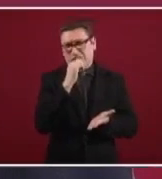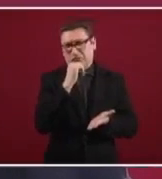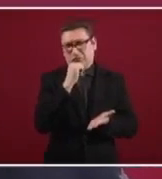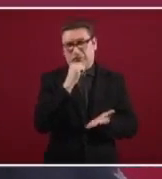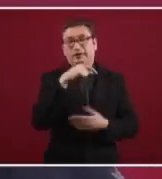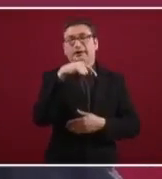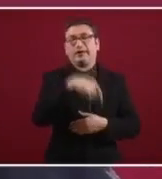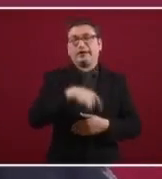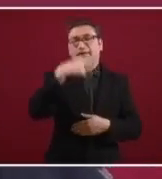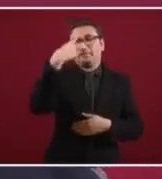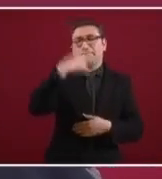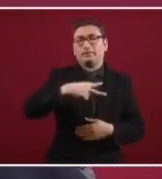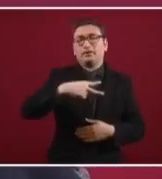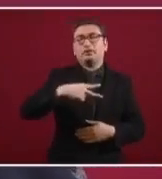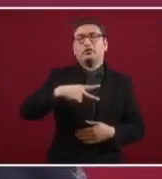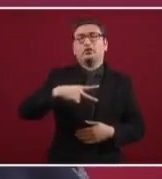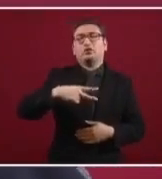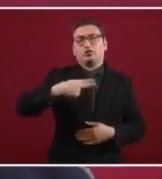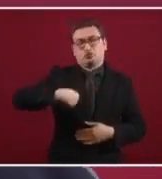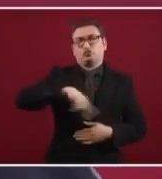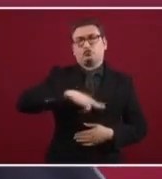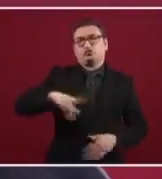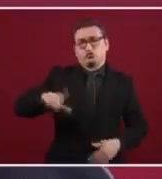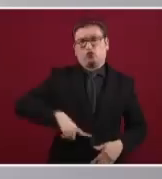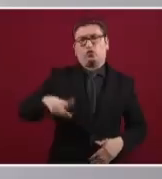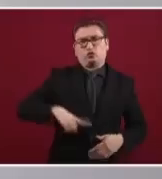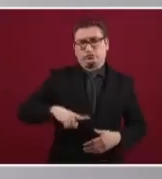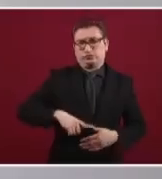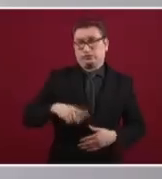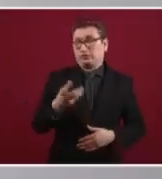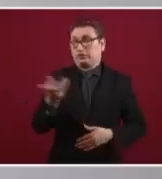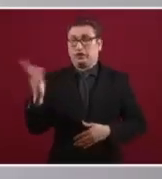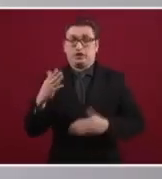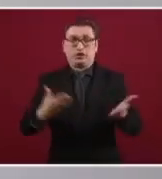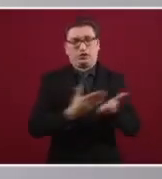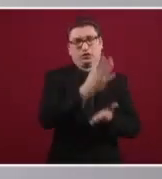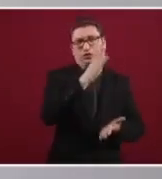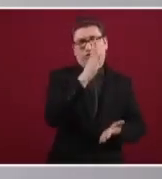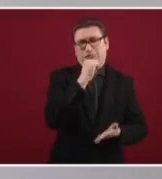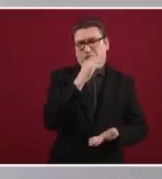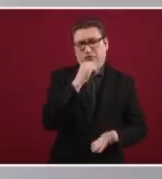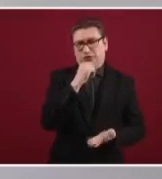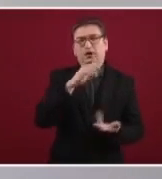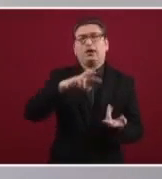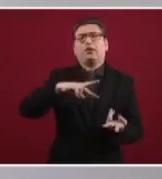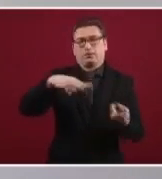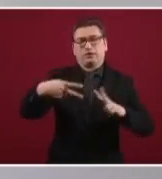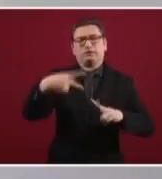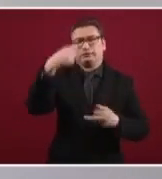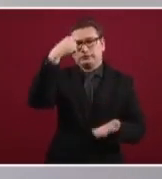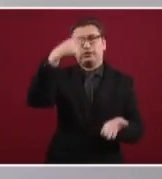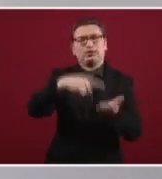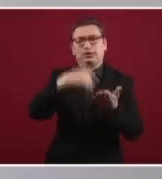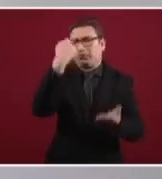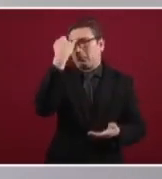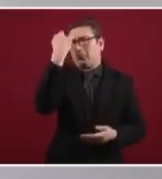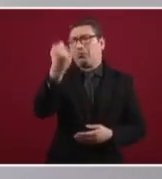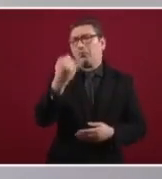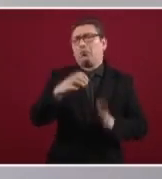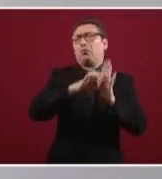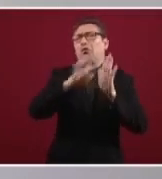gobierno. Es hasta de mal gusto hacerlo. Imagínense que yo